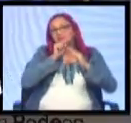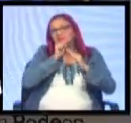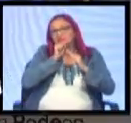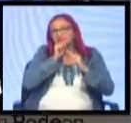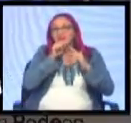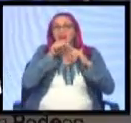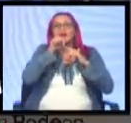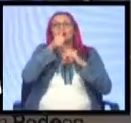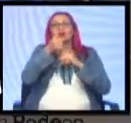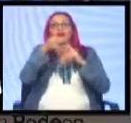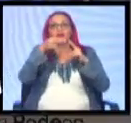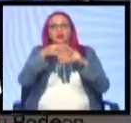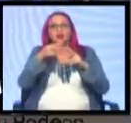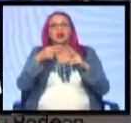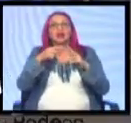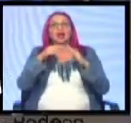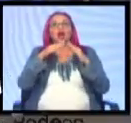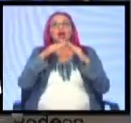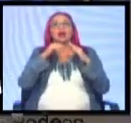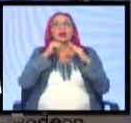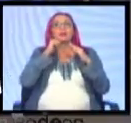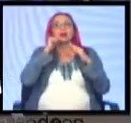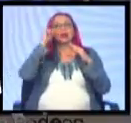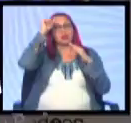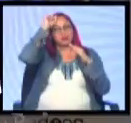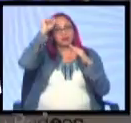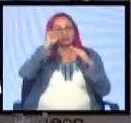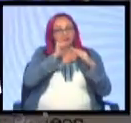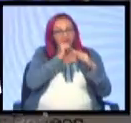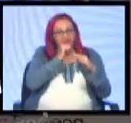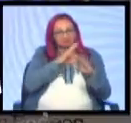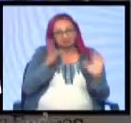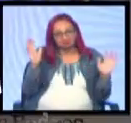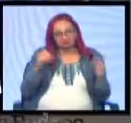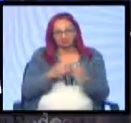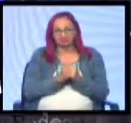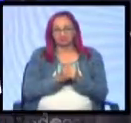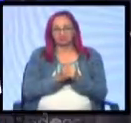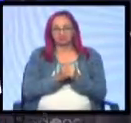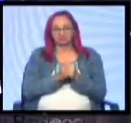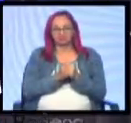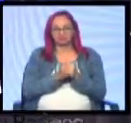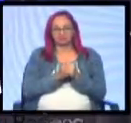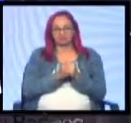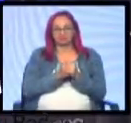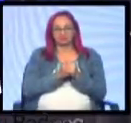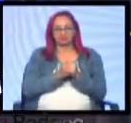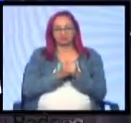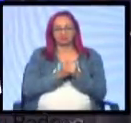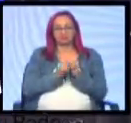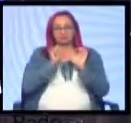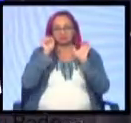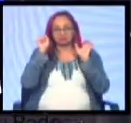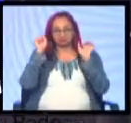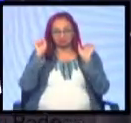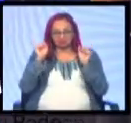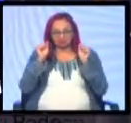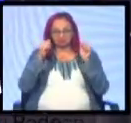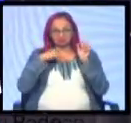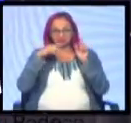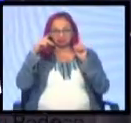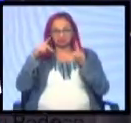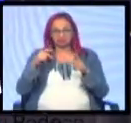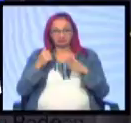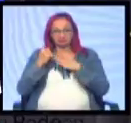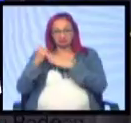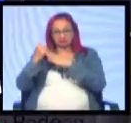utilizan otro nombre. Hogares para adultos mayores. Hogares para adultos mayores, ¿verdad? El hecho de poder contar con las personas, de ayudar